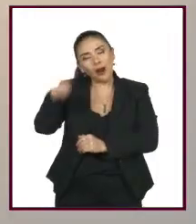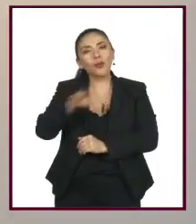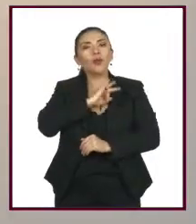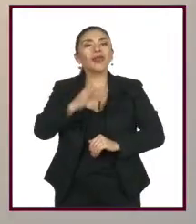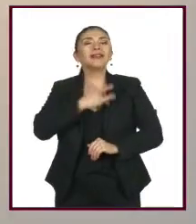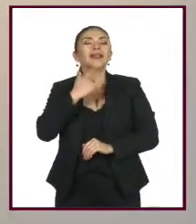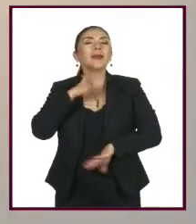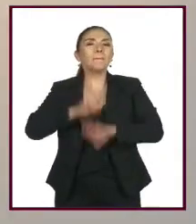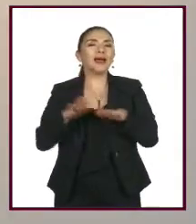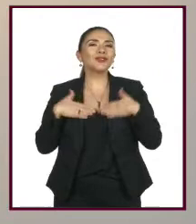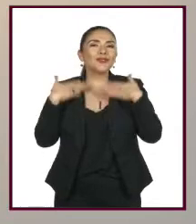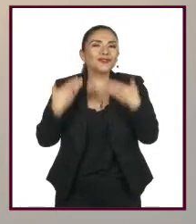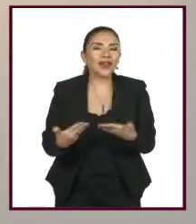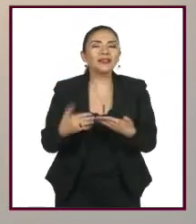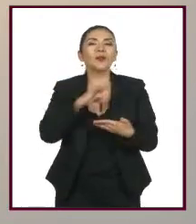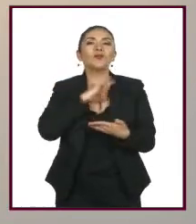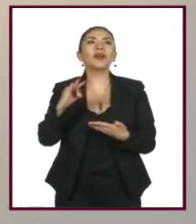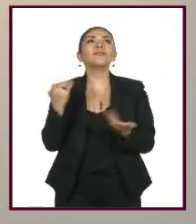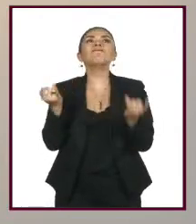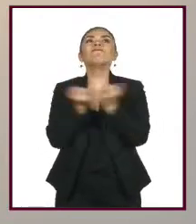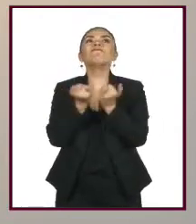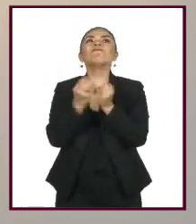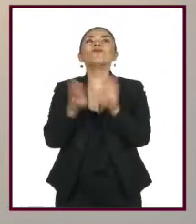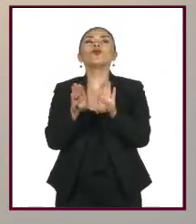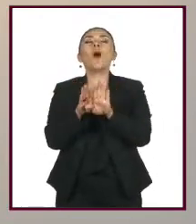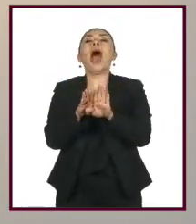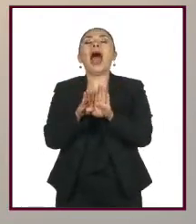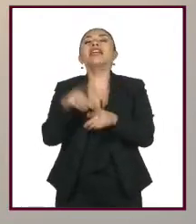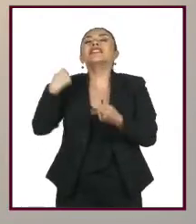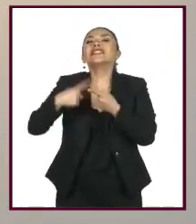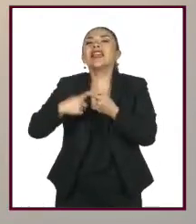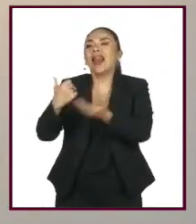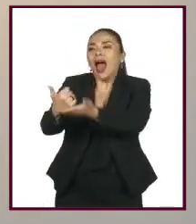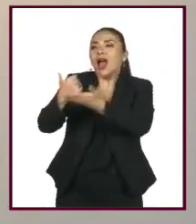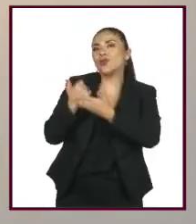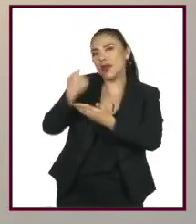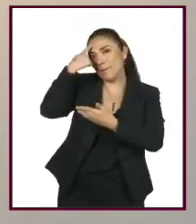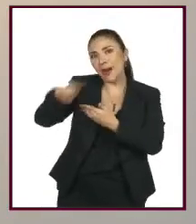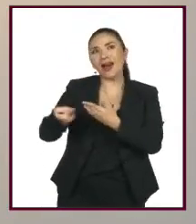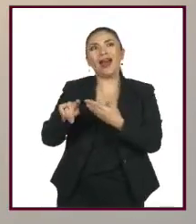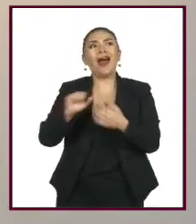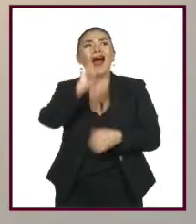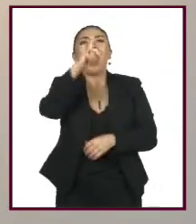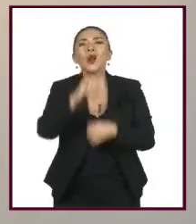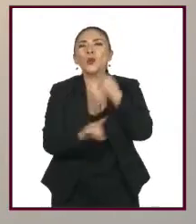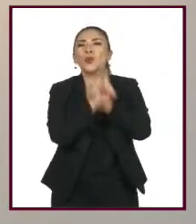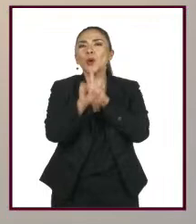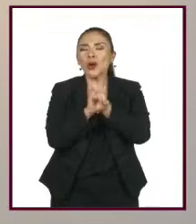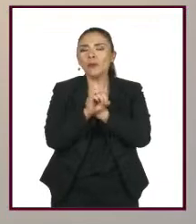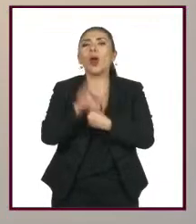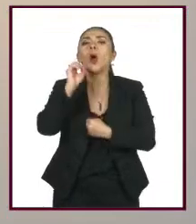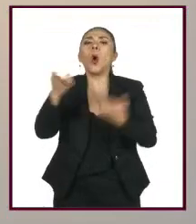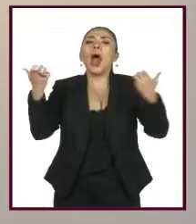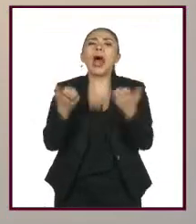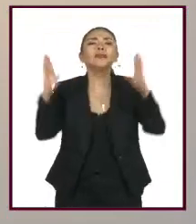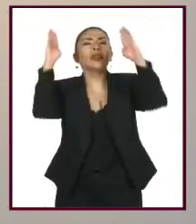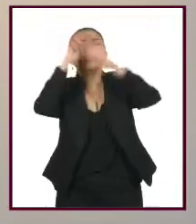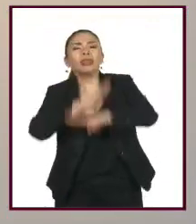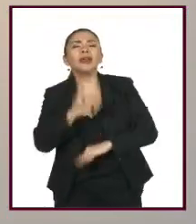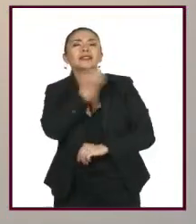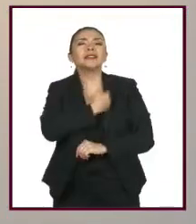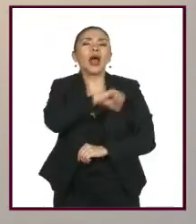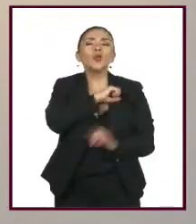esta confianza y poder tener como un algoritmo de atención y de prevención ante el consumo. Prácticas recreativas saludables